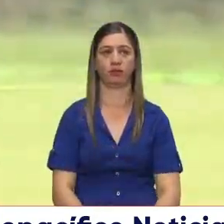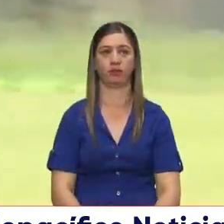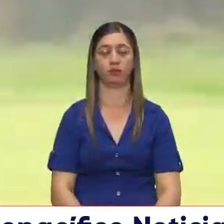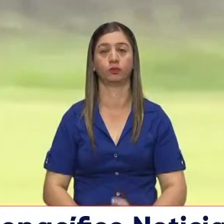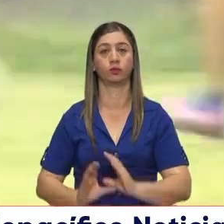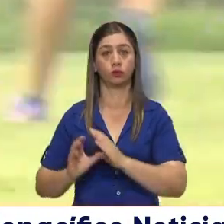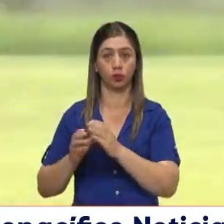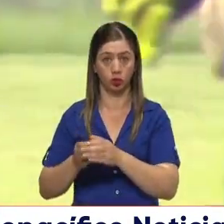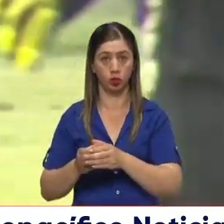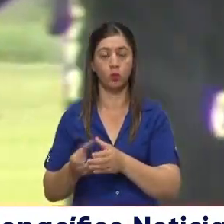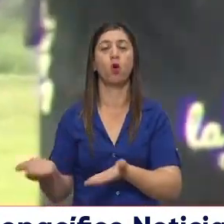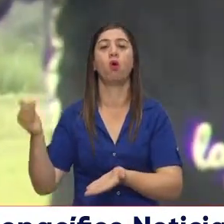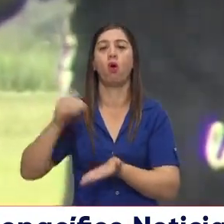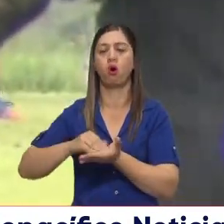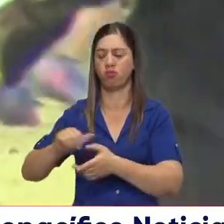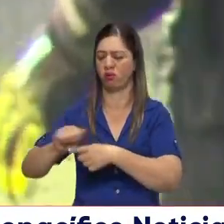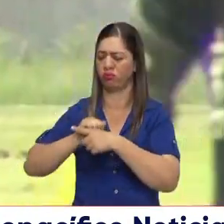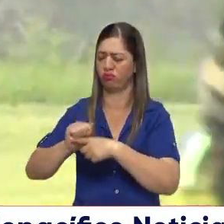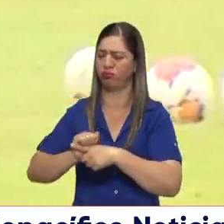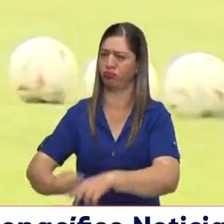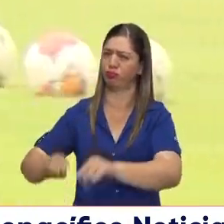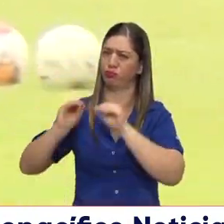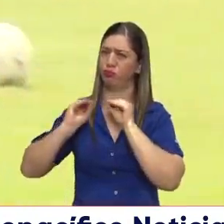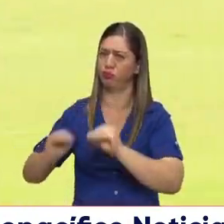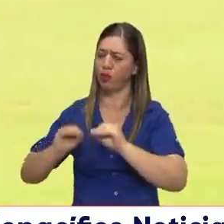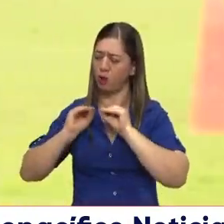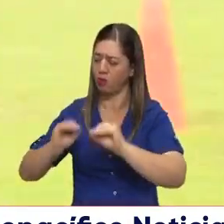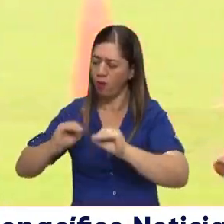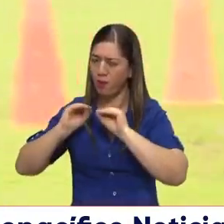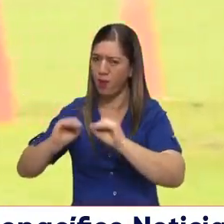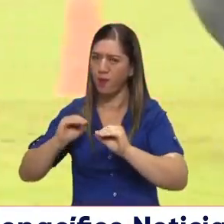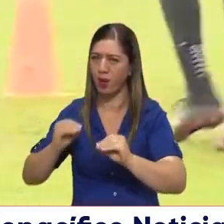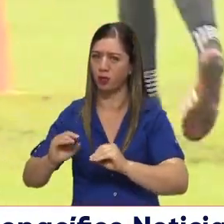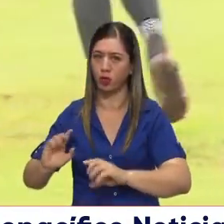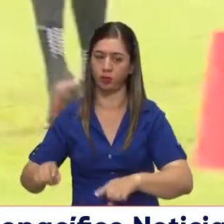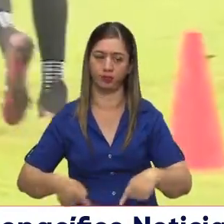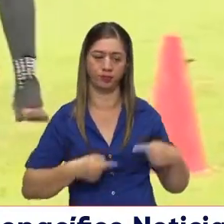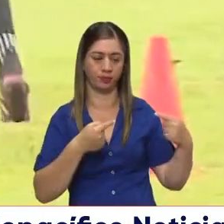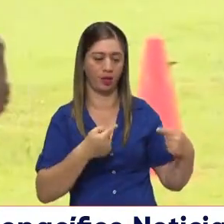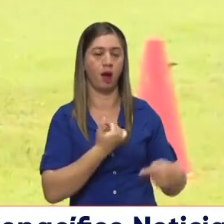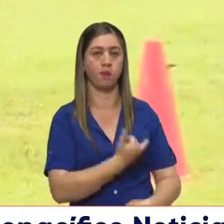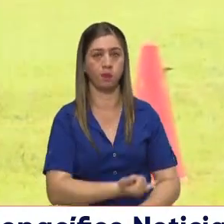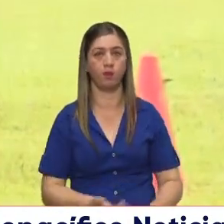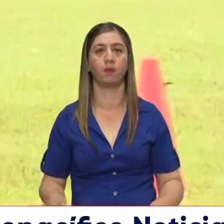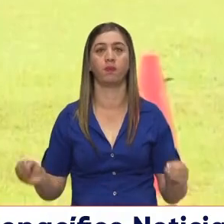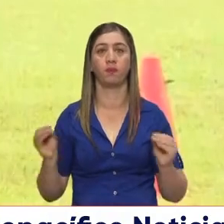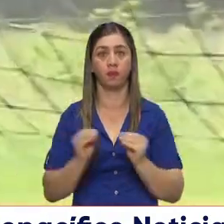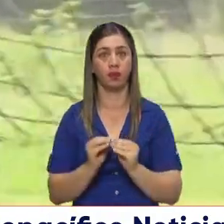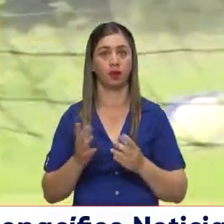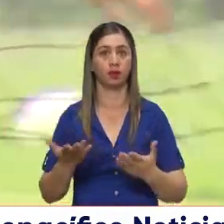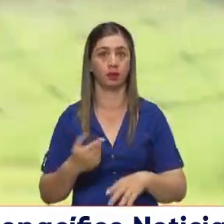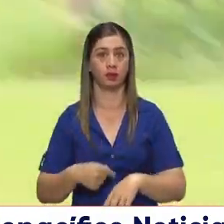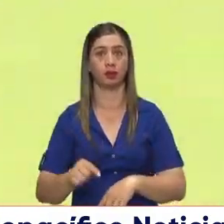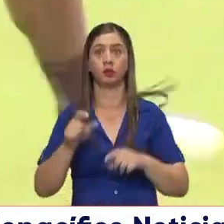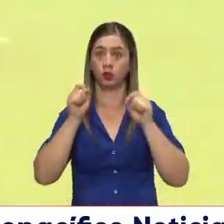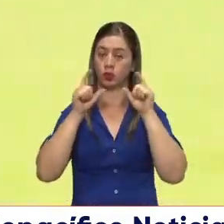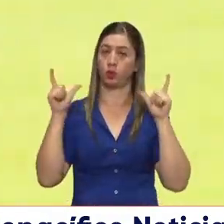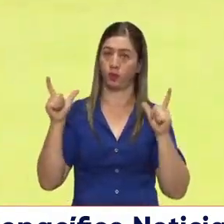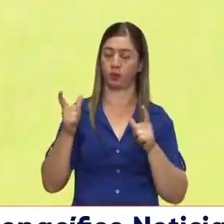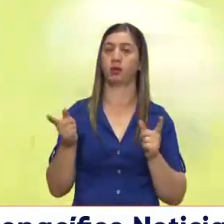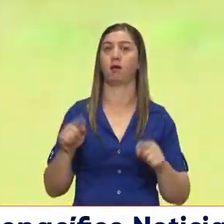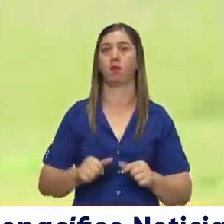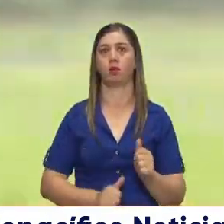El grupo retornó a los entrenamientos, se trabajó en la parte táctica correspondiente al duelo contra las Matecañas, que son la gran sorpresa del torneo por el buen